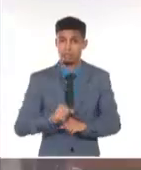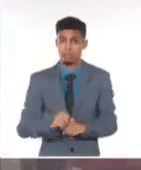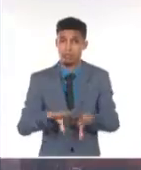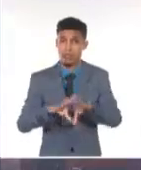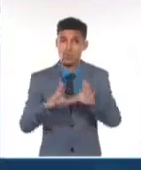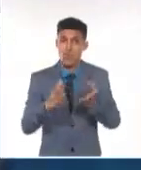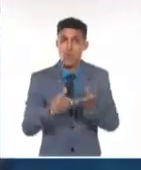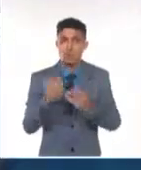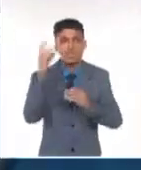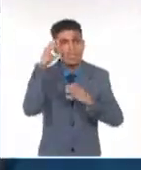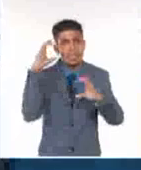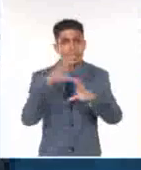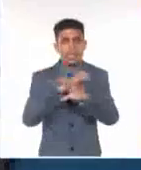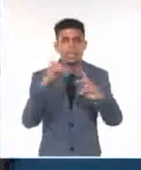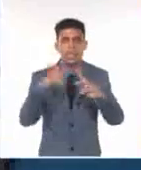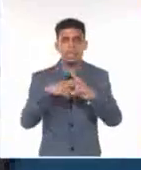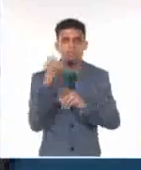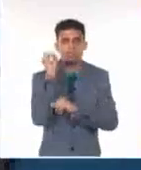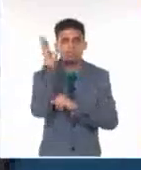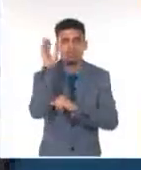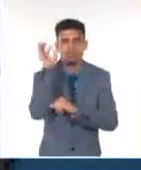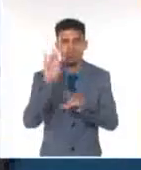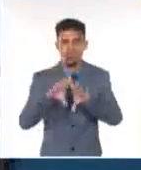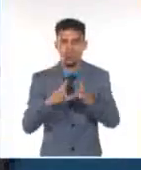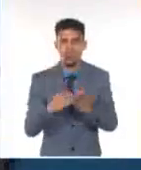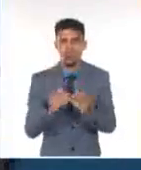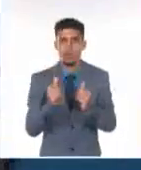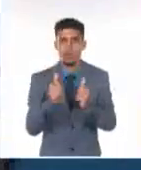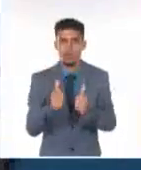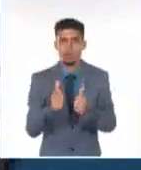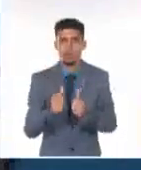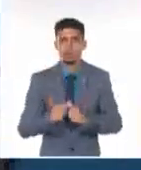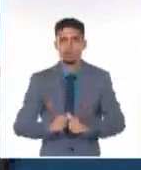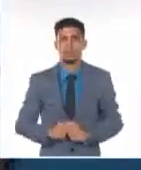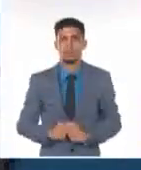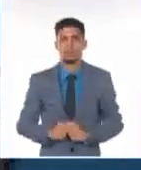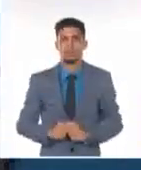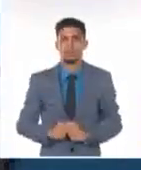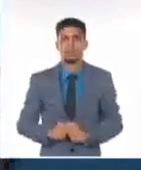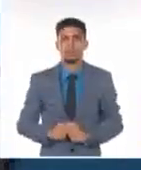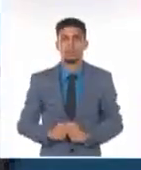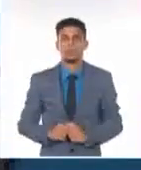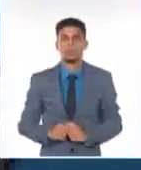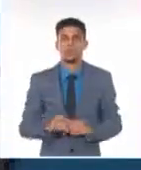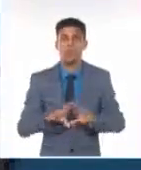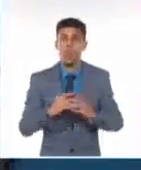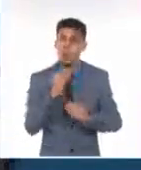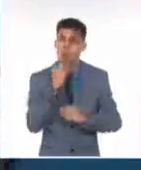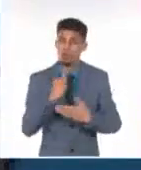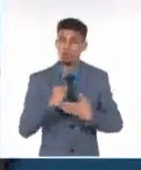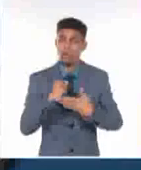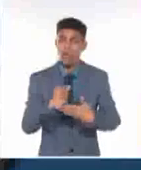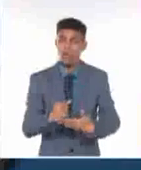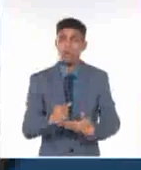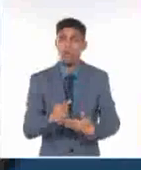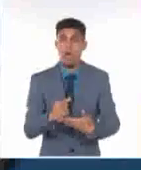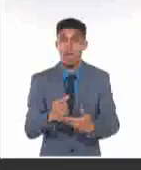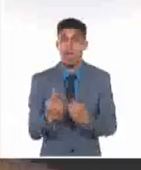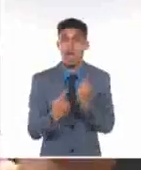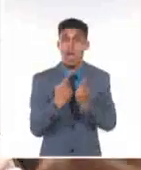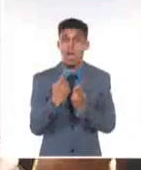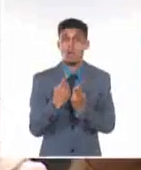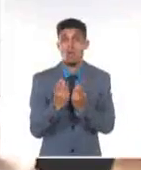ciencia, innovación y encadenamientos con industrias locales para solucionar limitaciones de